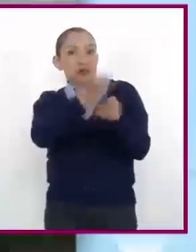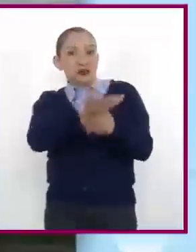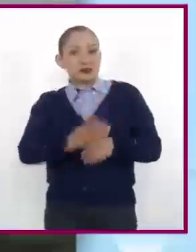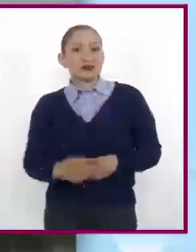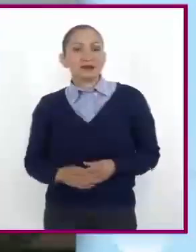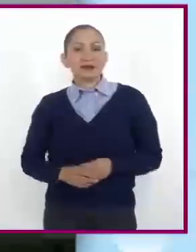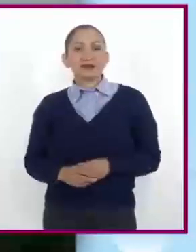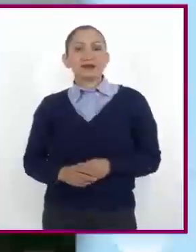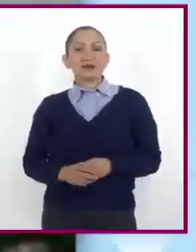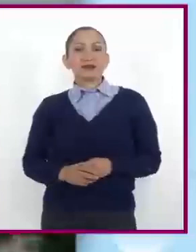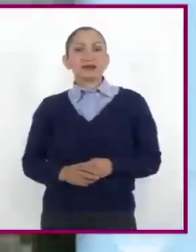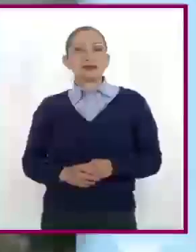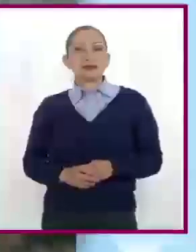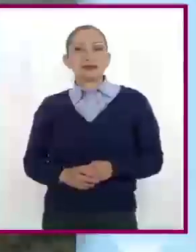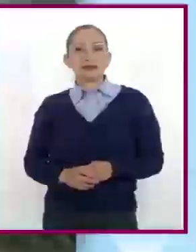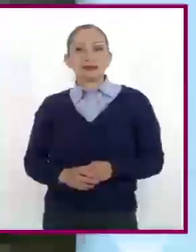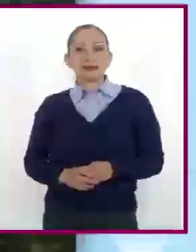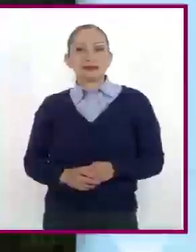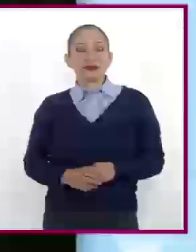Unidos.